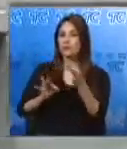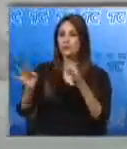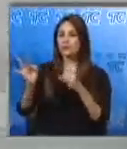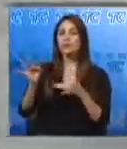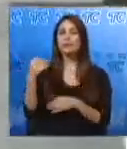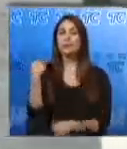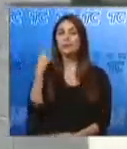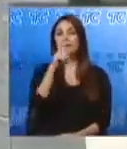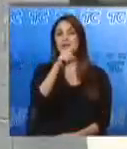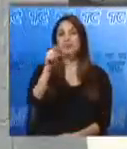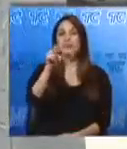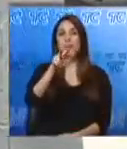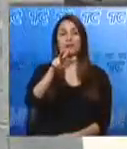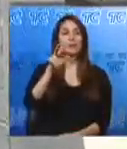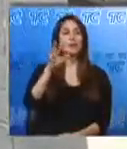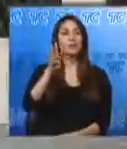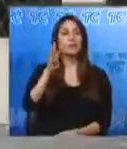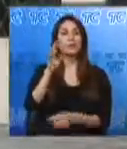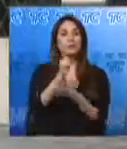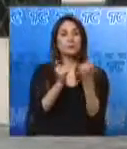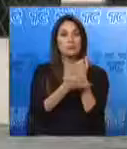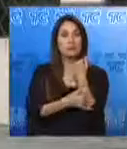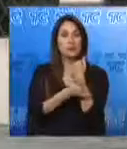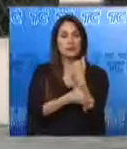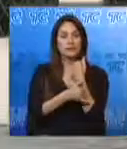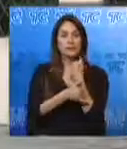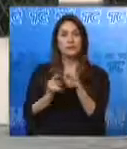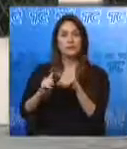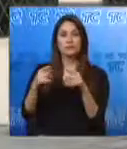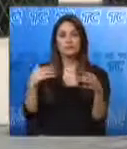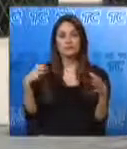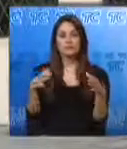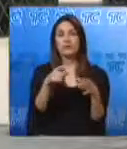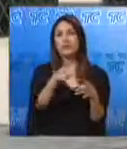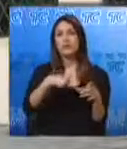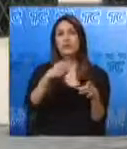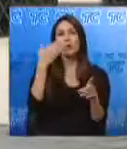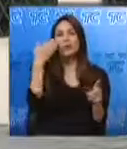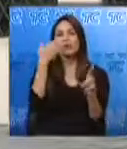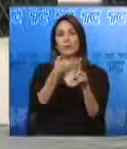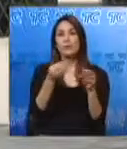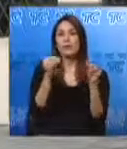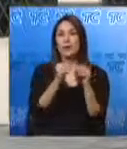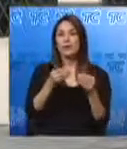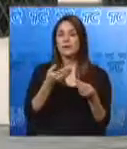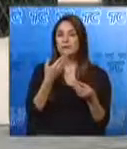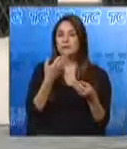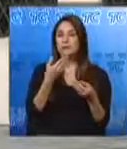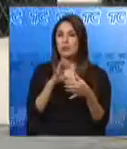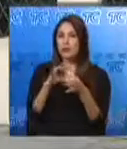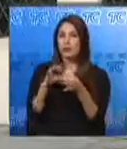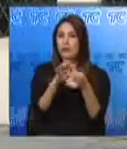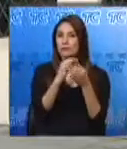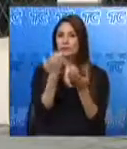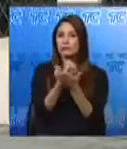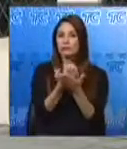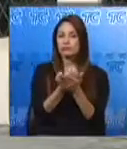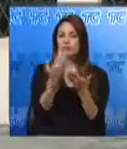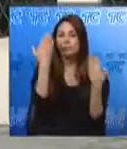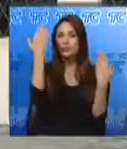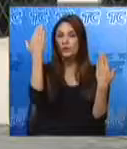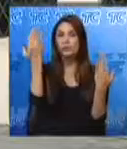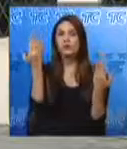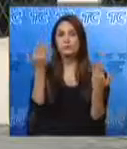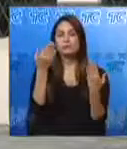de 134 países de la parte sur del continente que tiene como objetivo reforzar sus lazos de cooperación económica y política